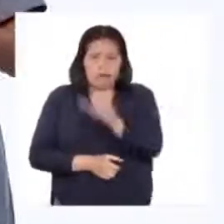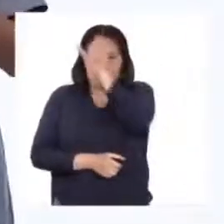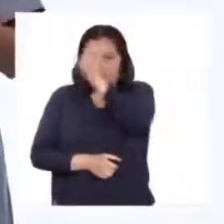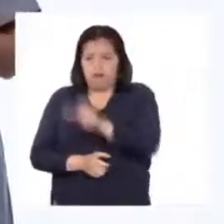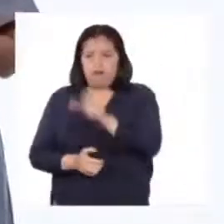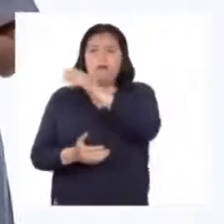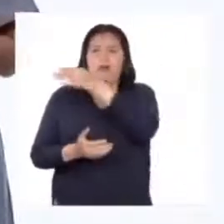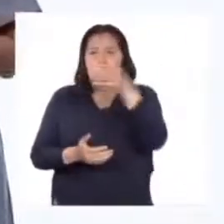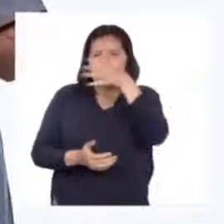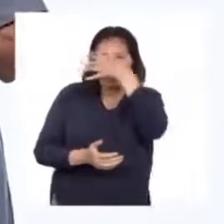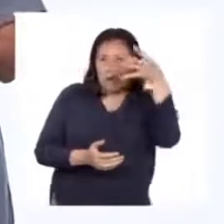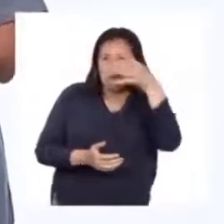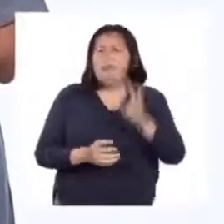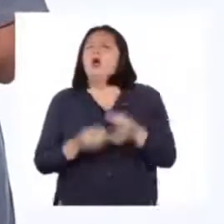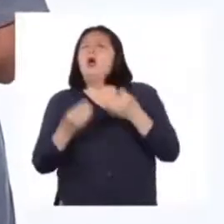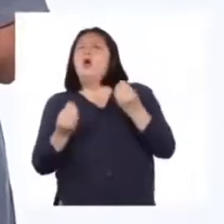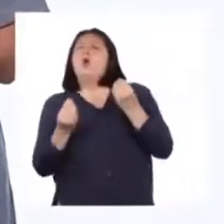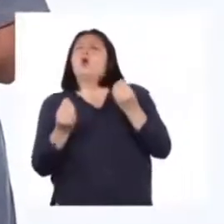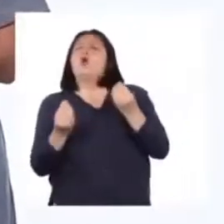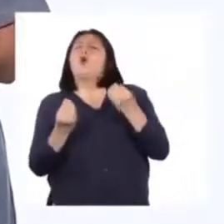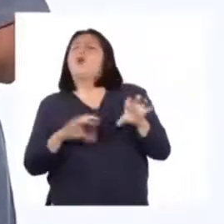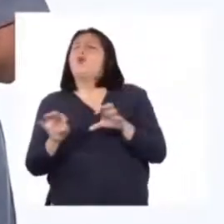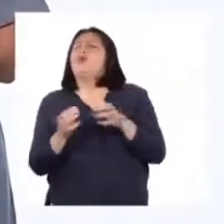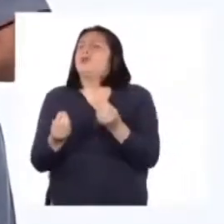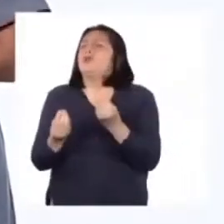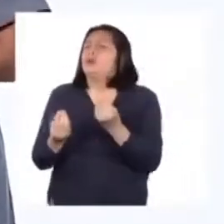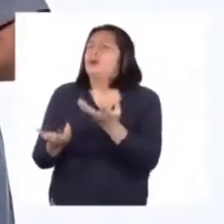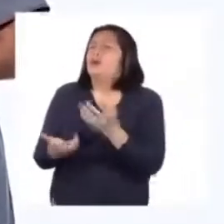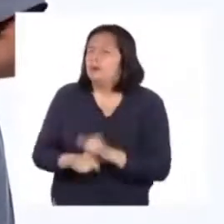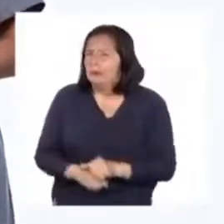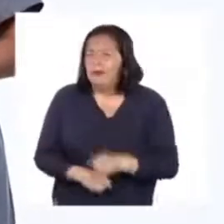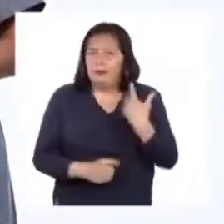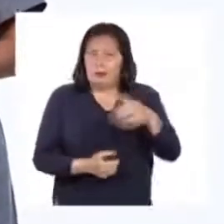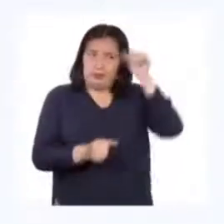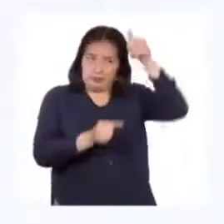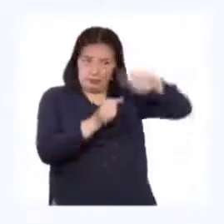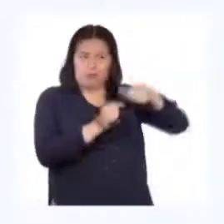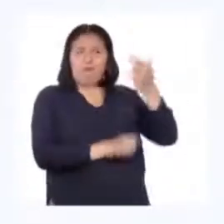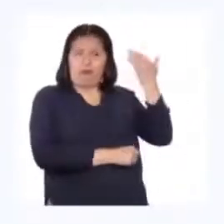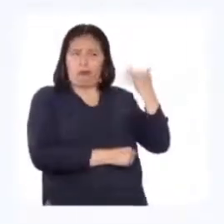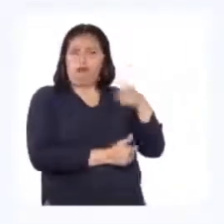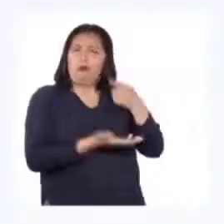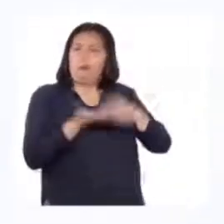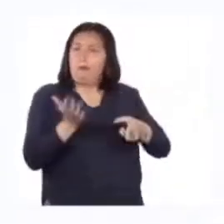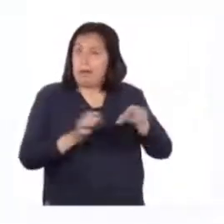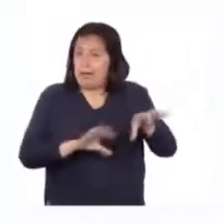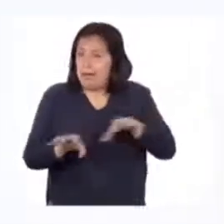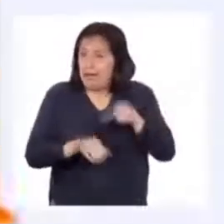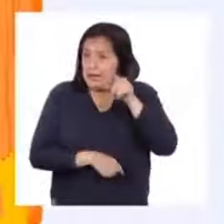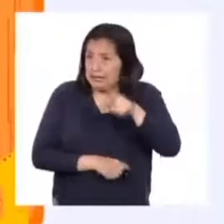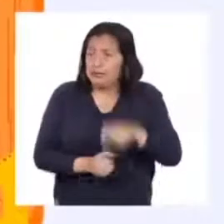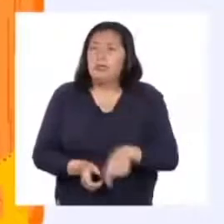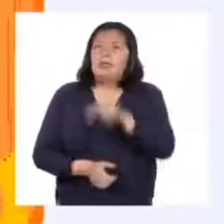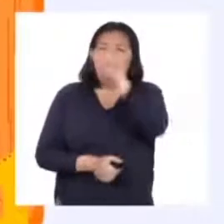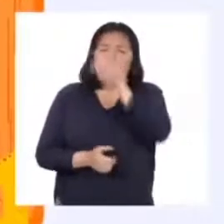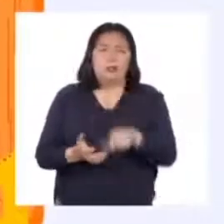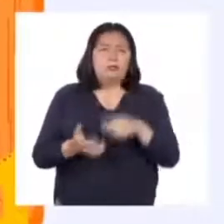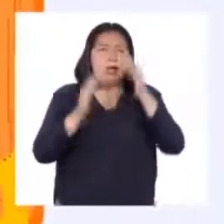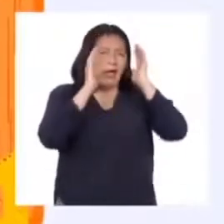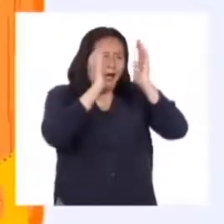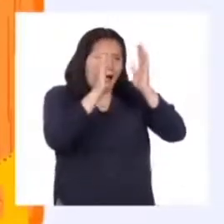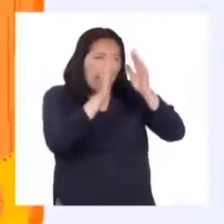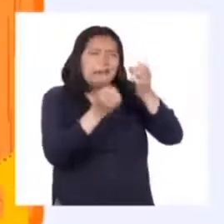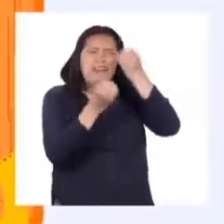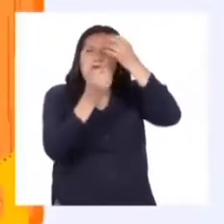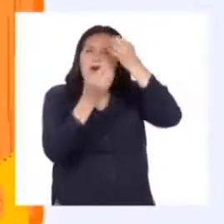frecuencias. ¿Cómo elaboraron esta tabla de frecuencias? Repasemos. Para elaborar esta tabla pusieron mucha